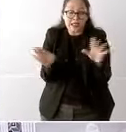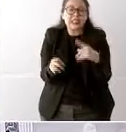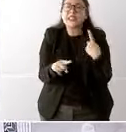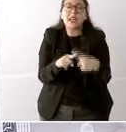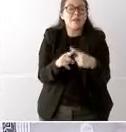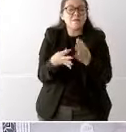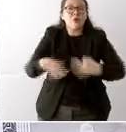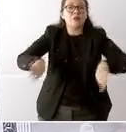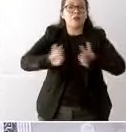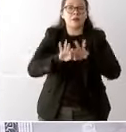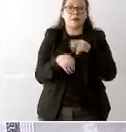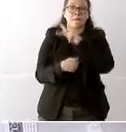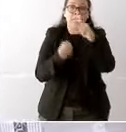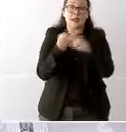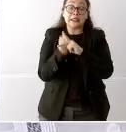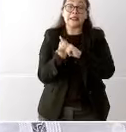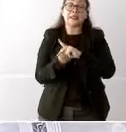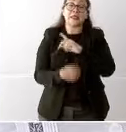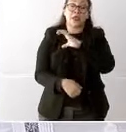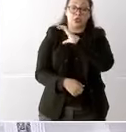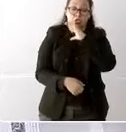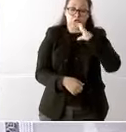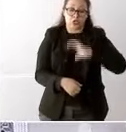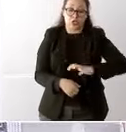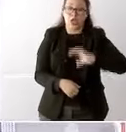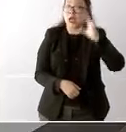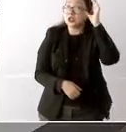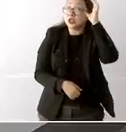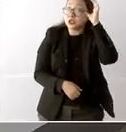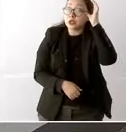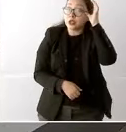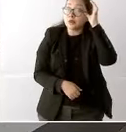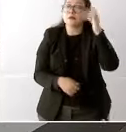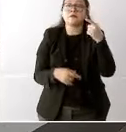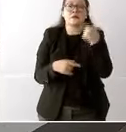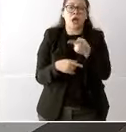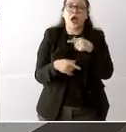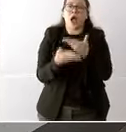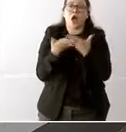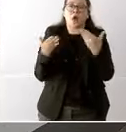y ahora el 70% de las mercancías